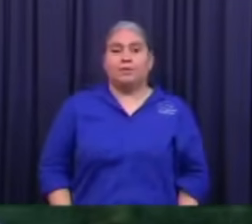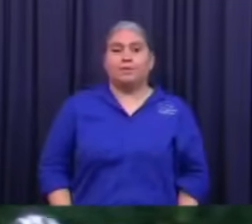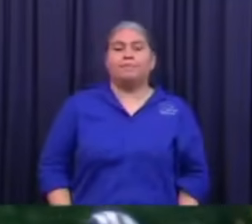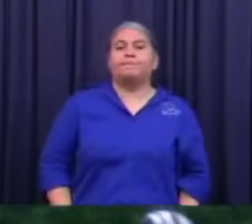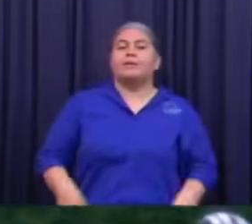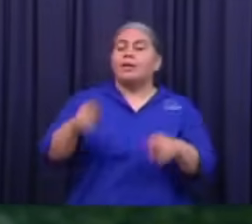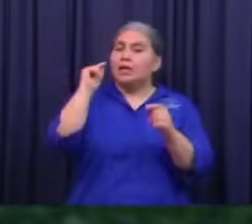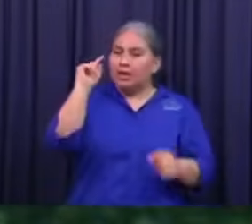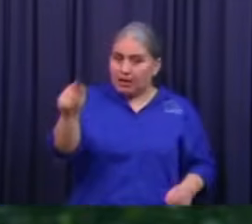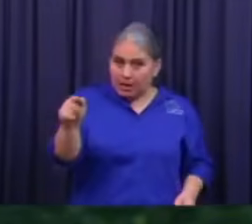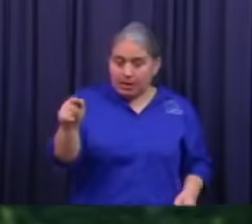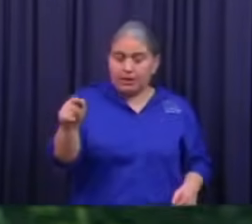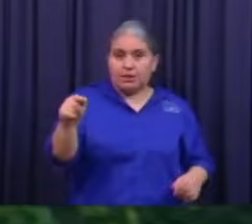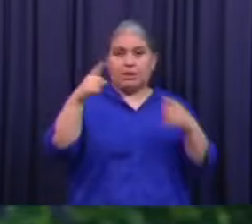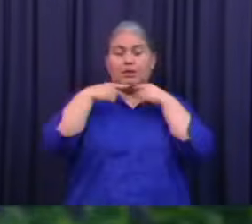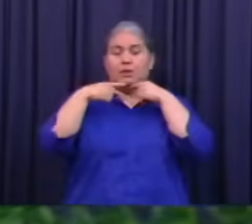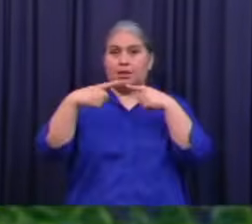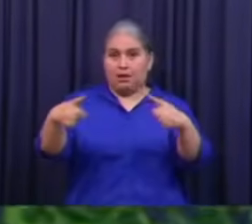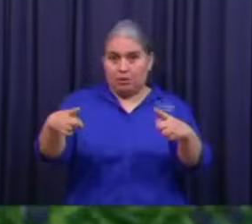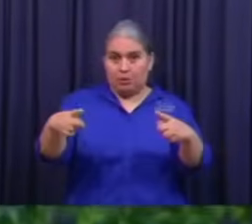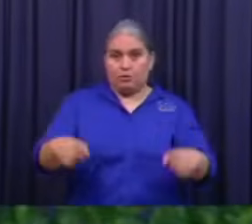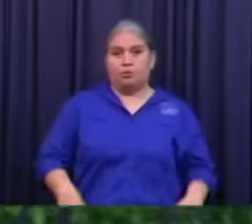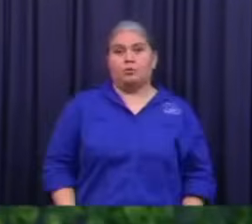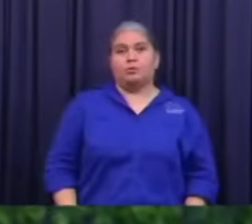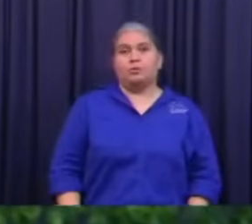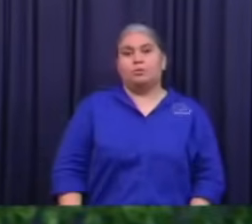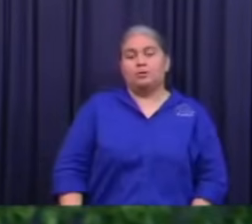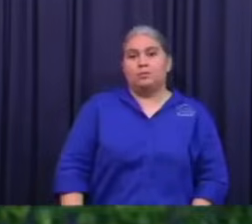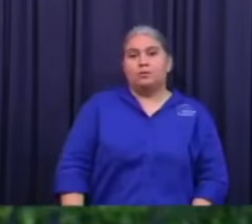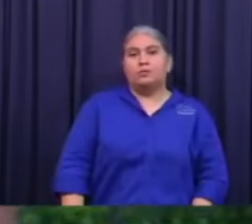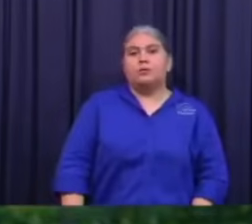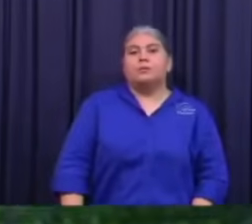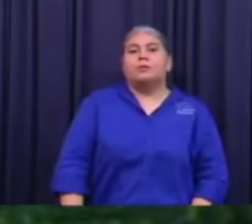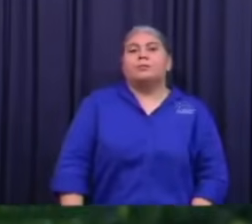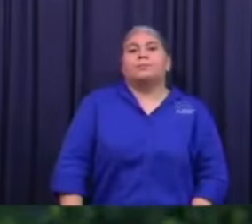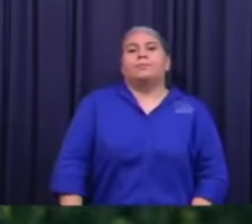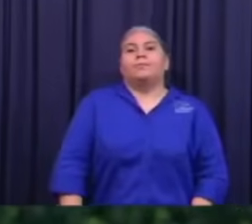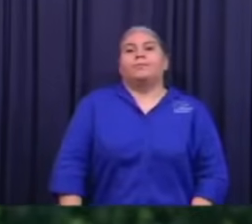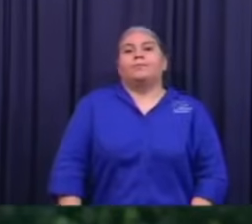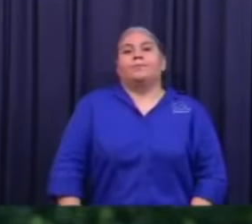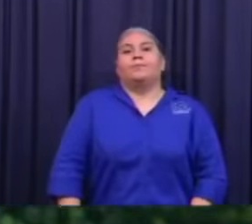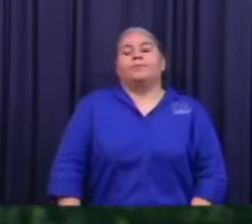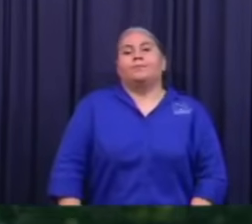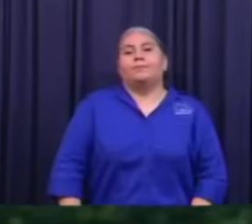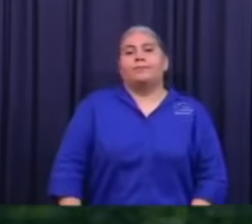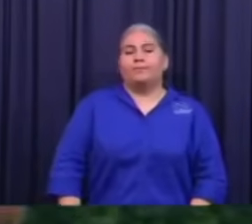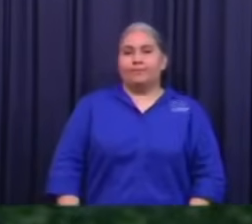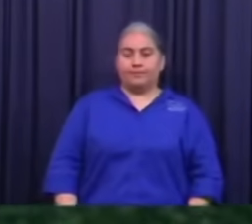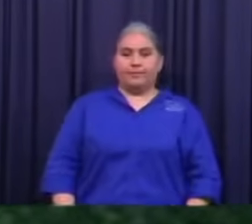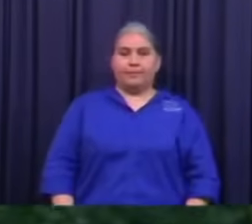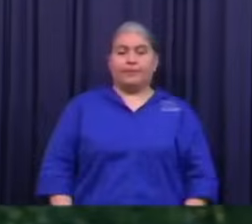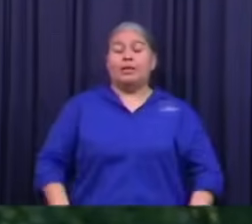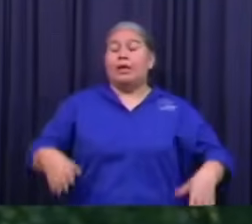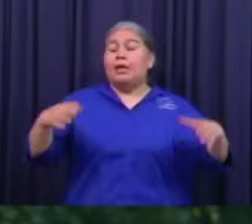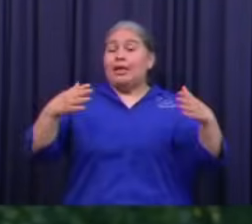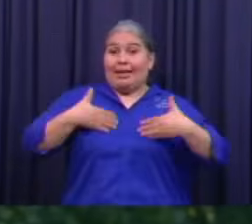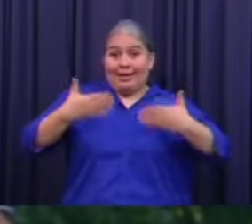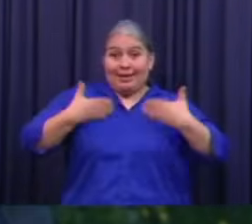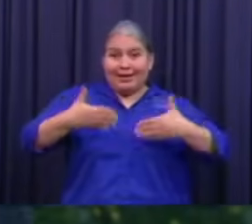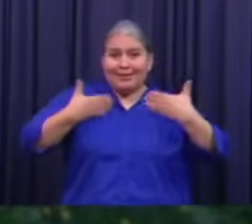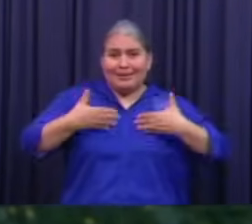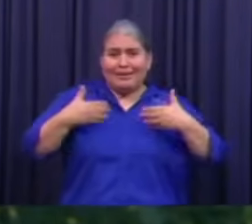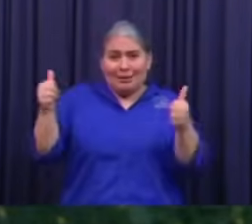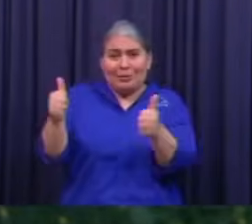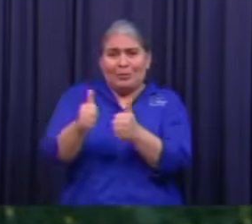anuncio alelu Aleluya Entonces se alegraron con él